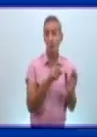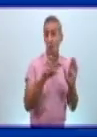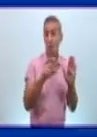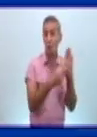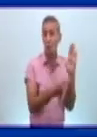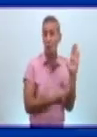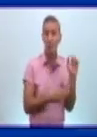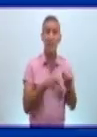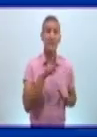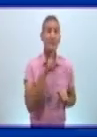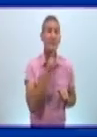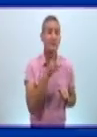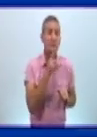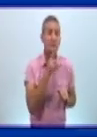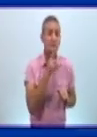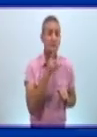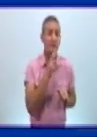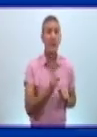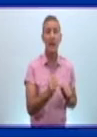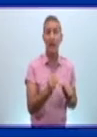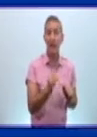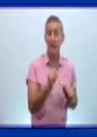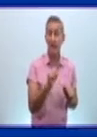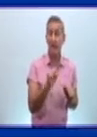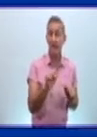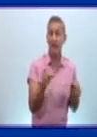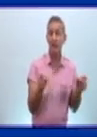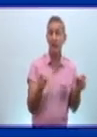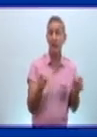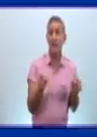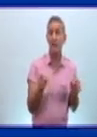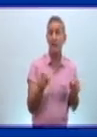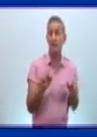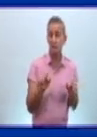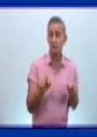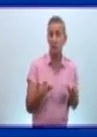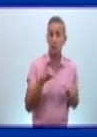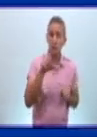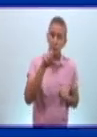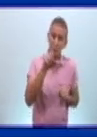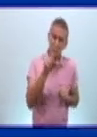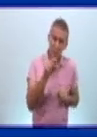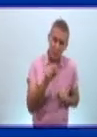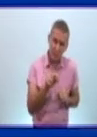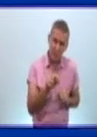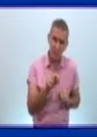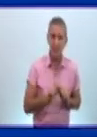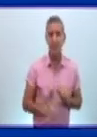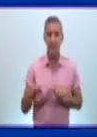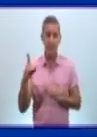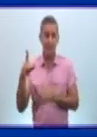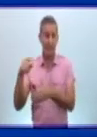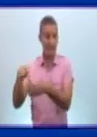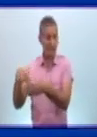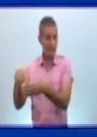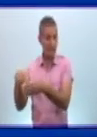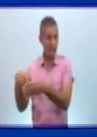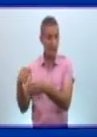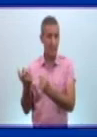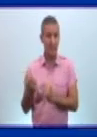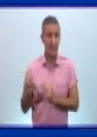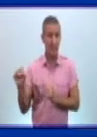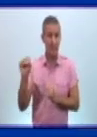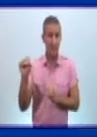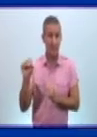el soluto será el que se encuentra en menor proporción. Y el disolvente es la sustancia